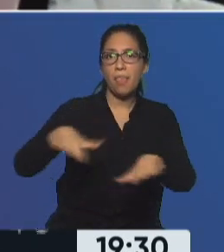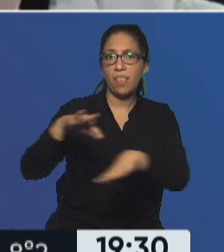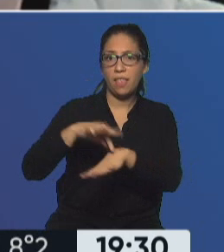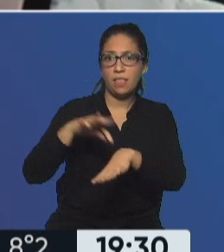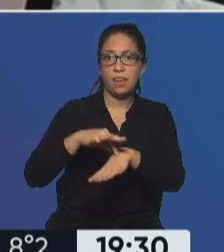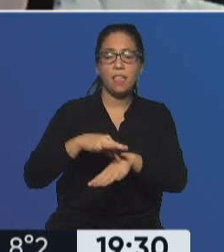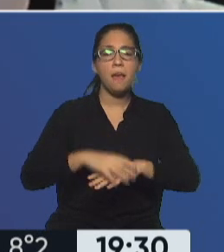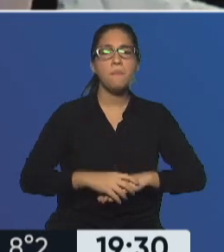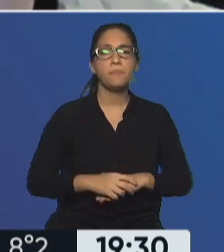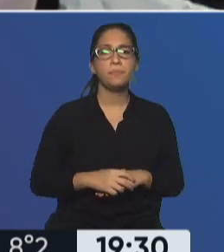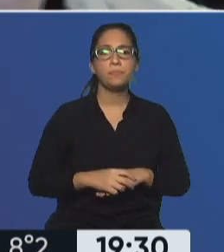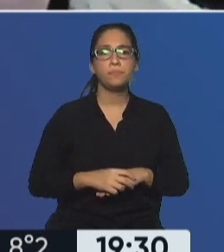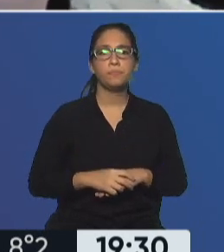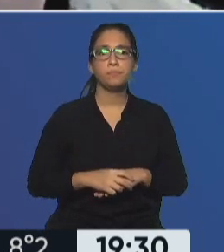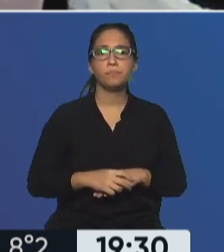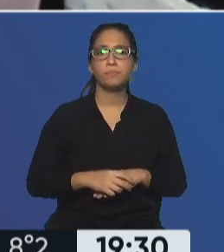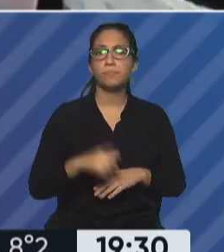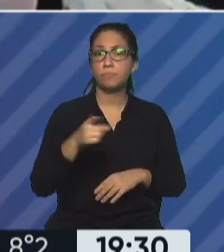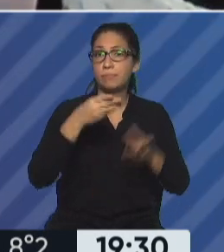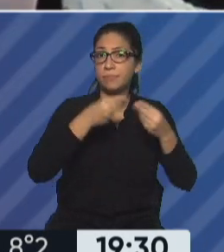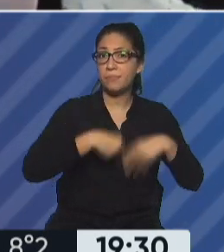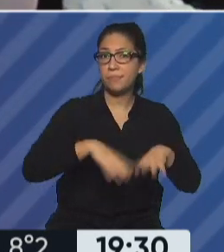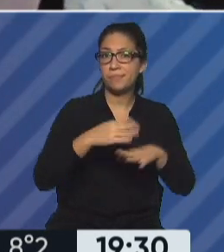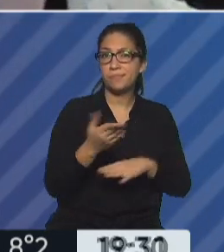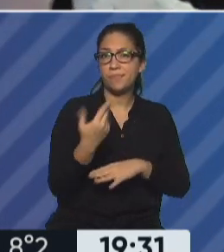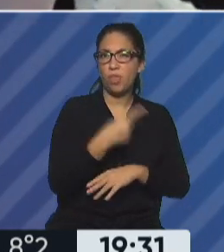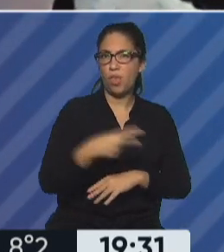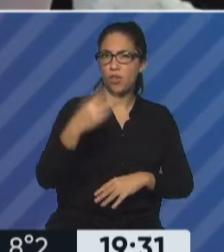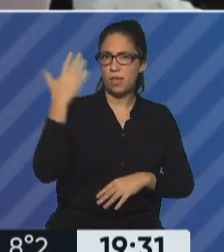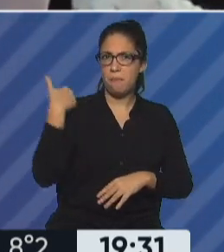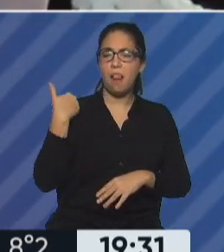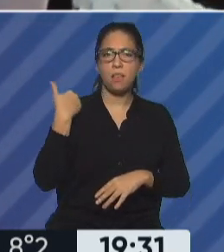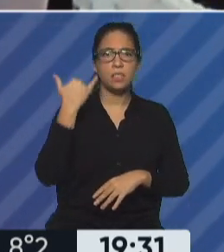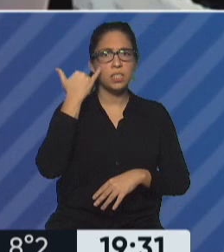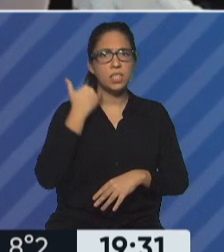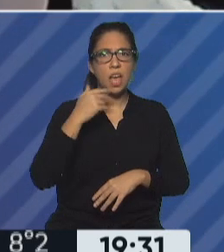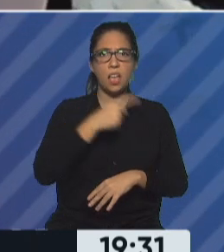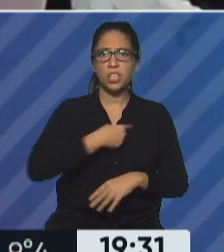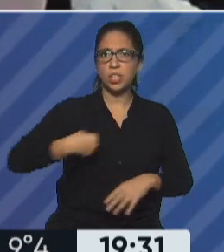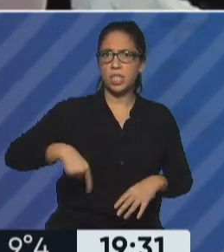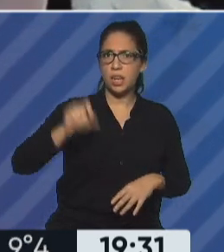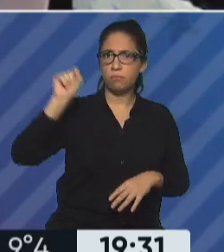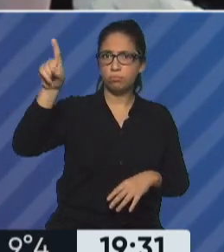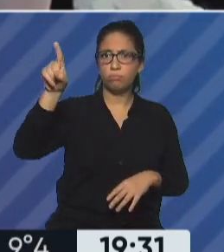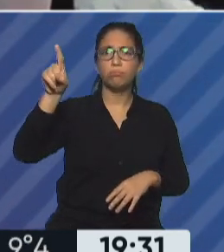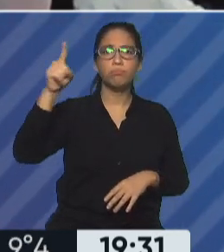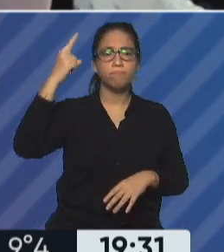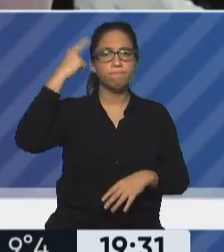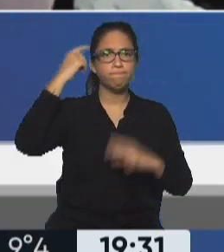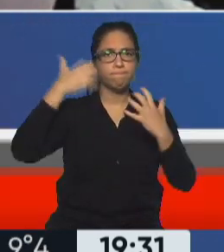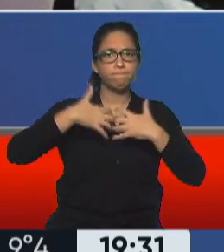es, Diana, porque justamente se está empezando a realizar, hace 2 semanas ya se planteó en China, porque se esperan